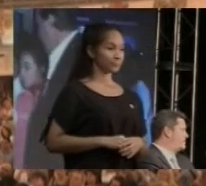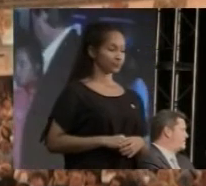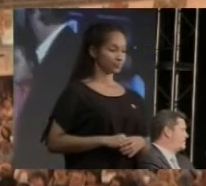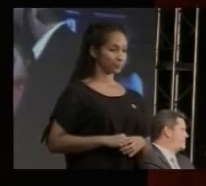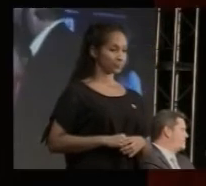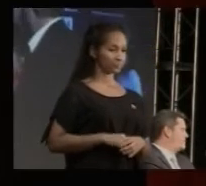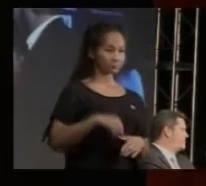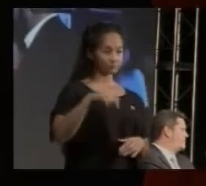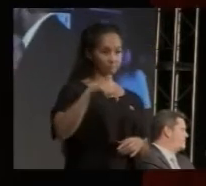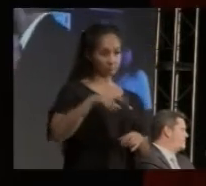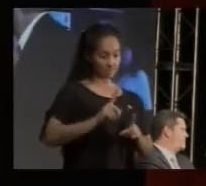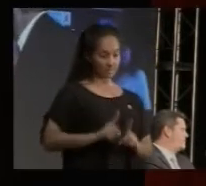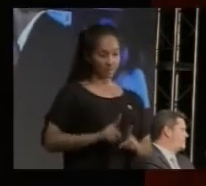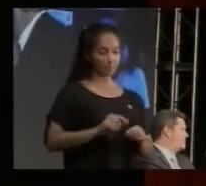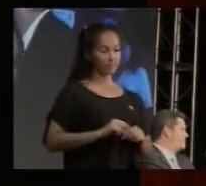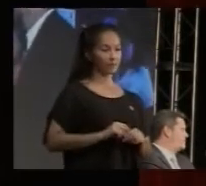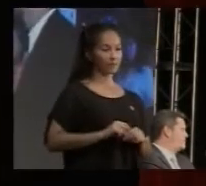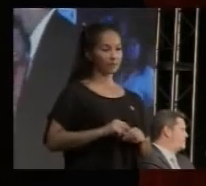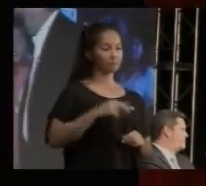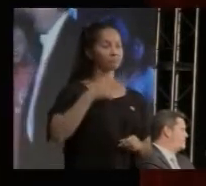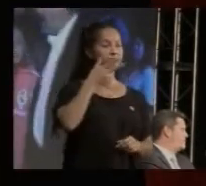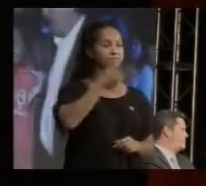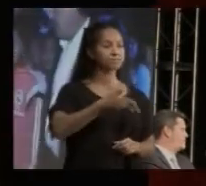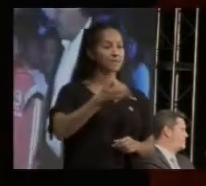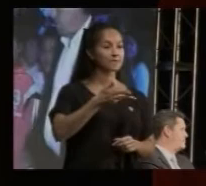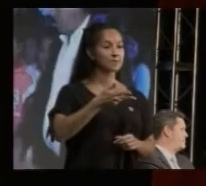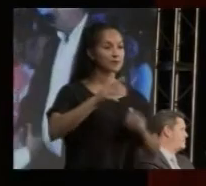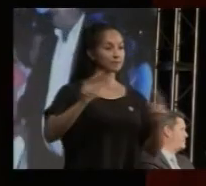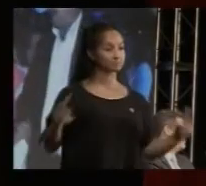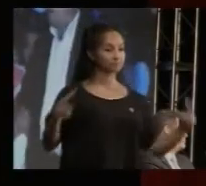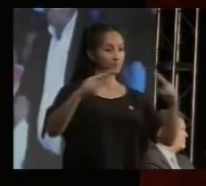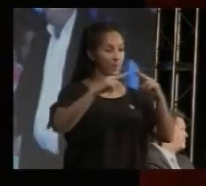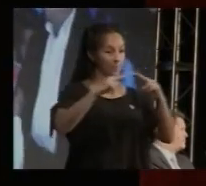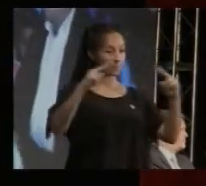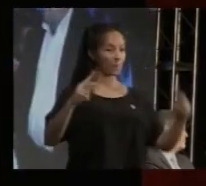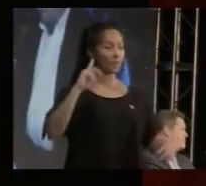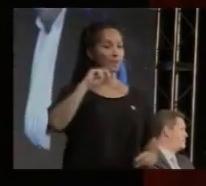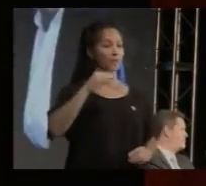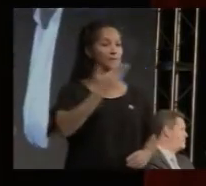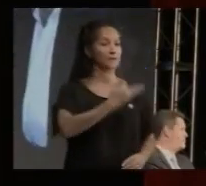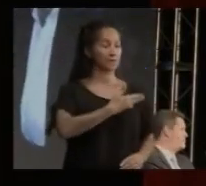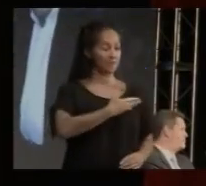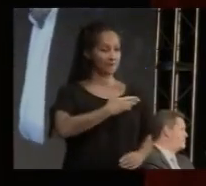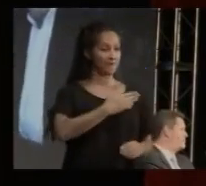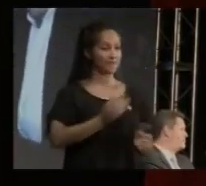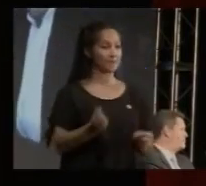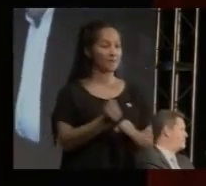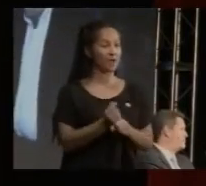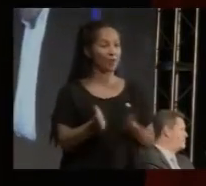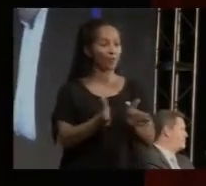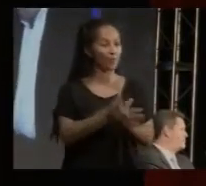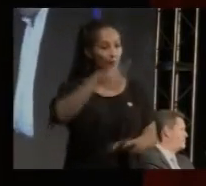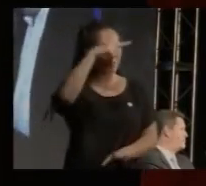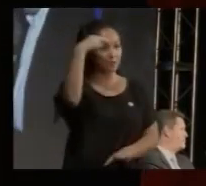A esta altura también quiero decir, hablando del puente Paraná-Santa Fe, que hemos trabajado en conjunto con la Nación y con